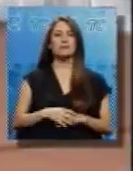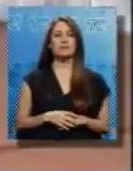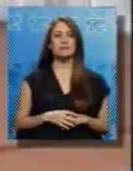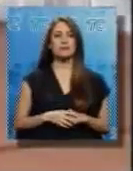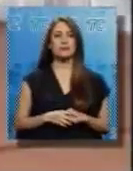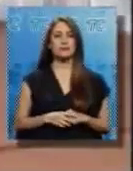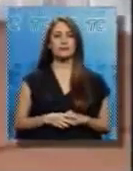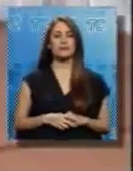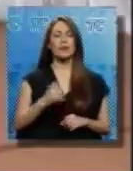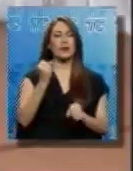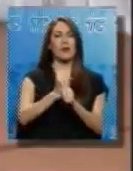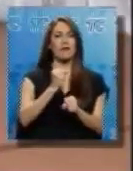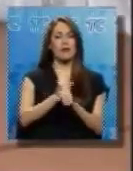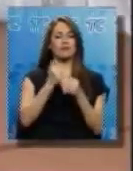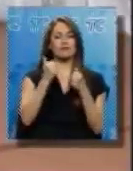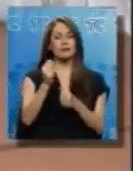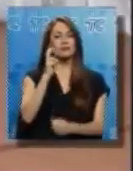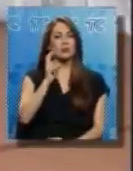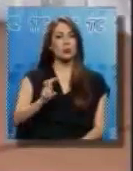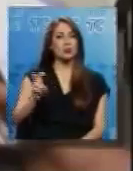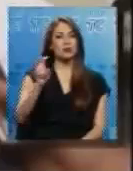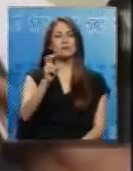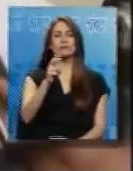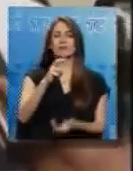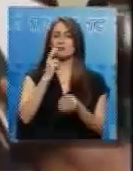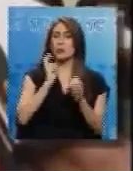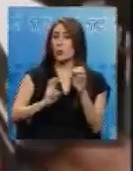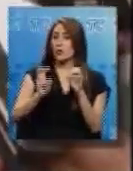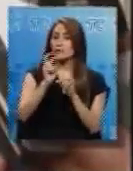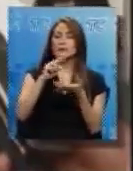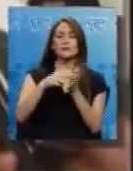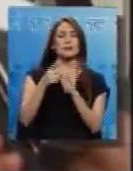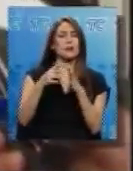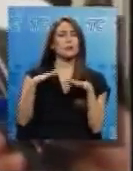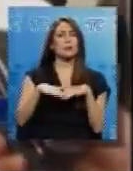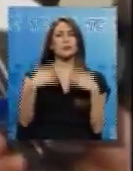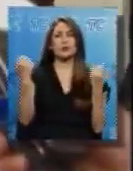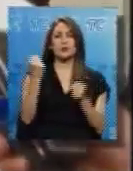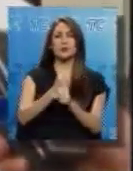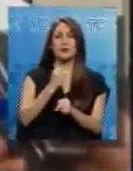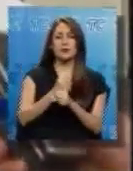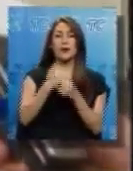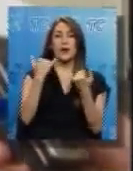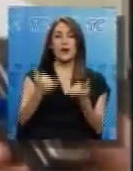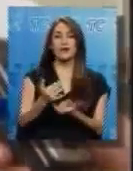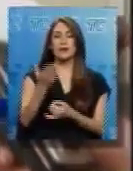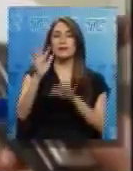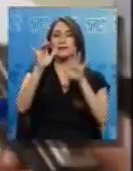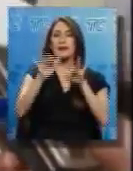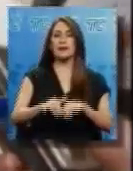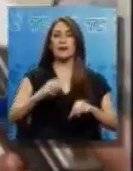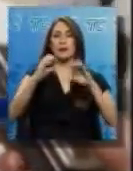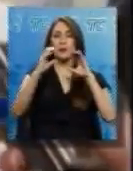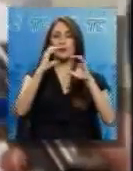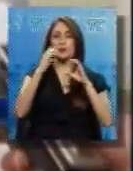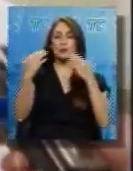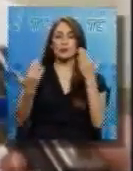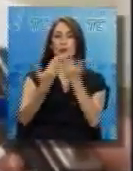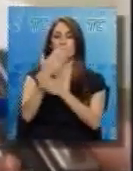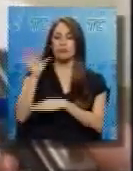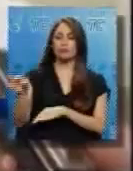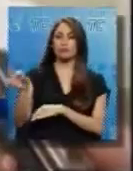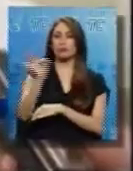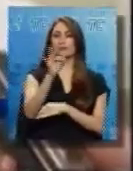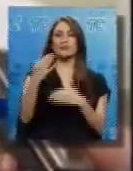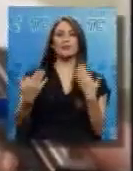trabajo fenomenal en el tema de turismo, para mí es un reto enorme. Muy bien, justo acabo de dejarlo al secretario de comunicación nuevo, a la que toma la